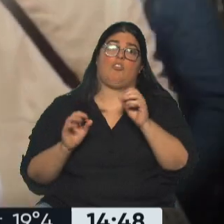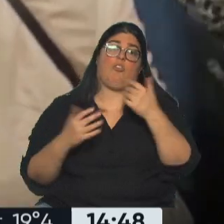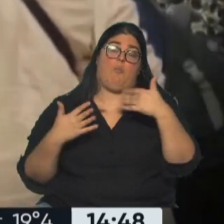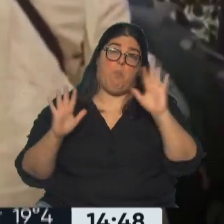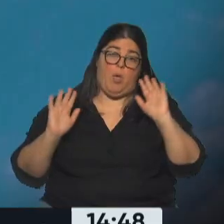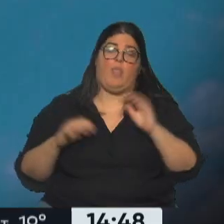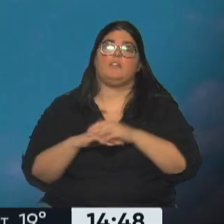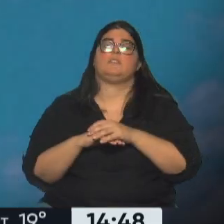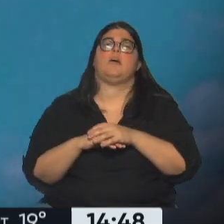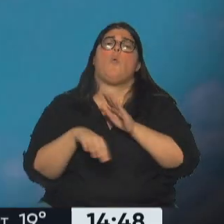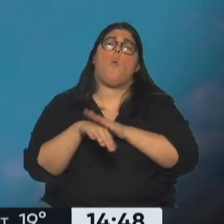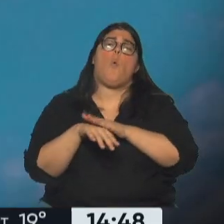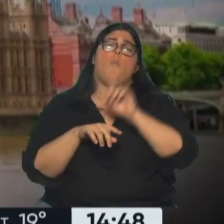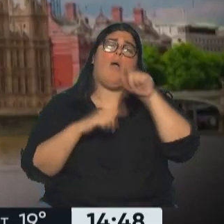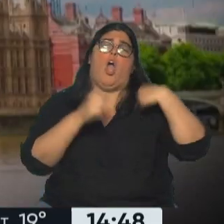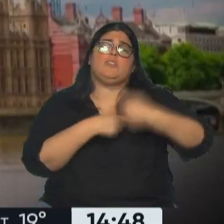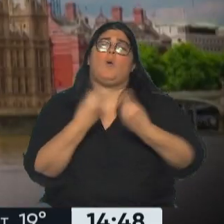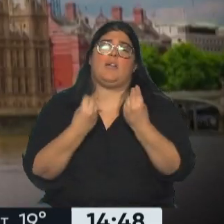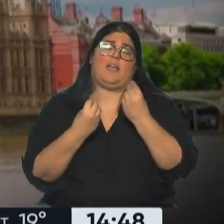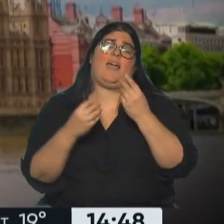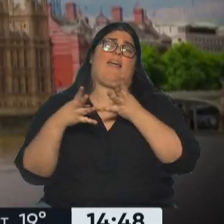consecuencia de la guerra en Ucrania.